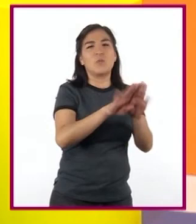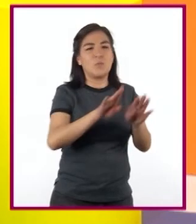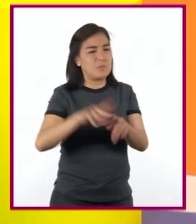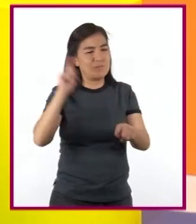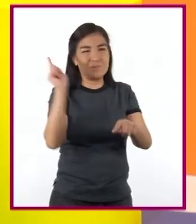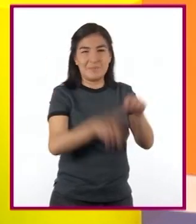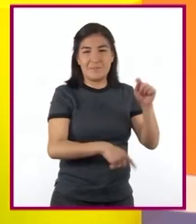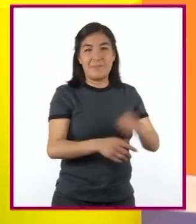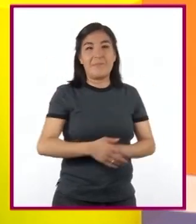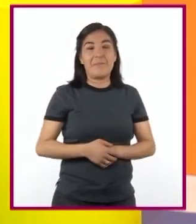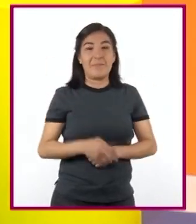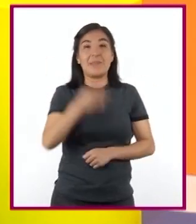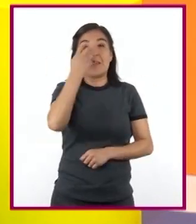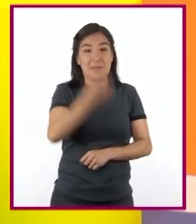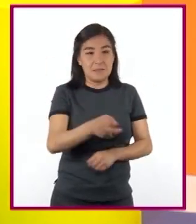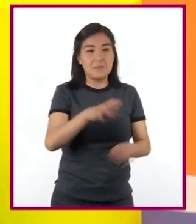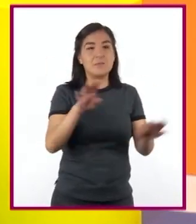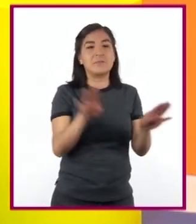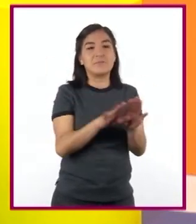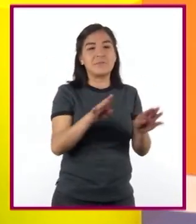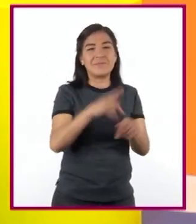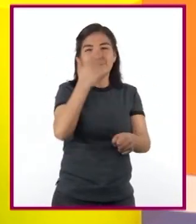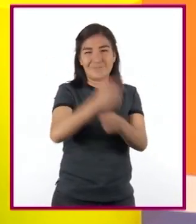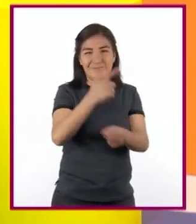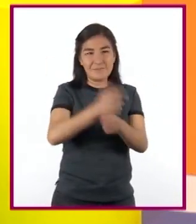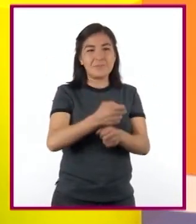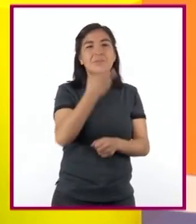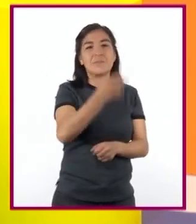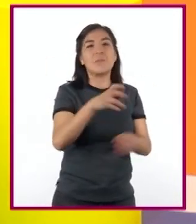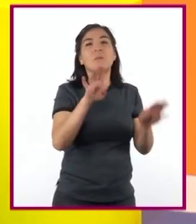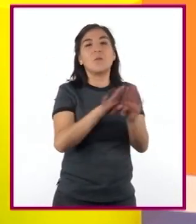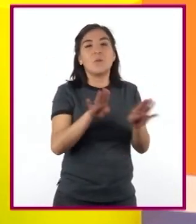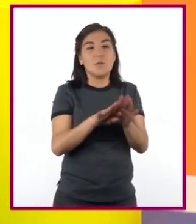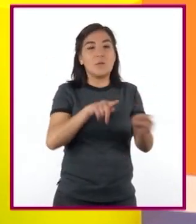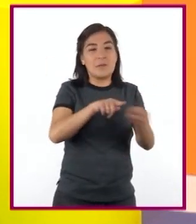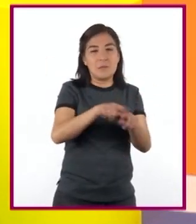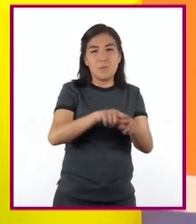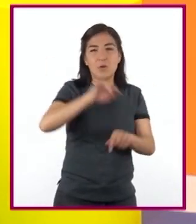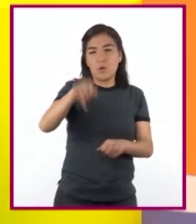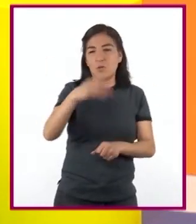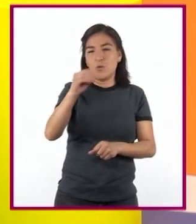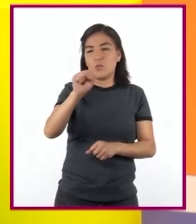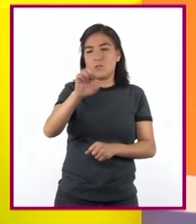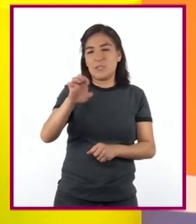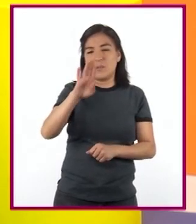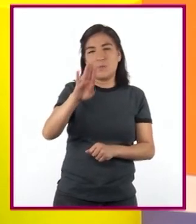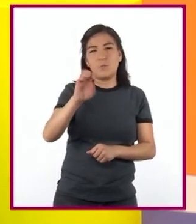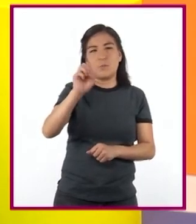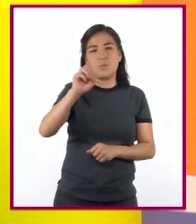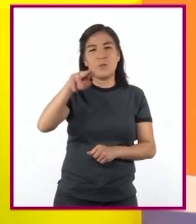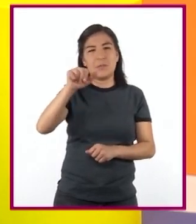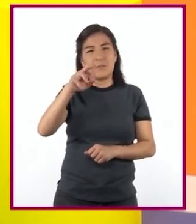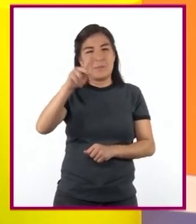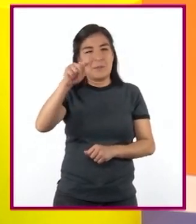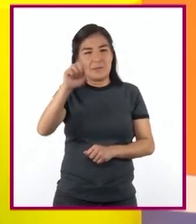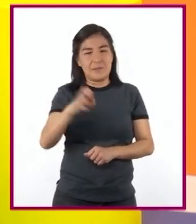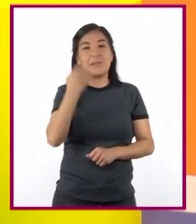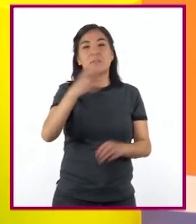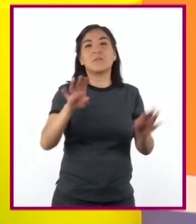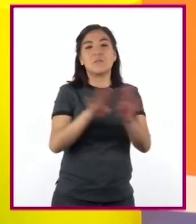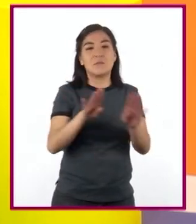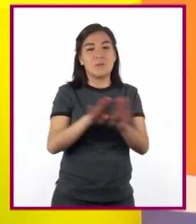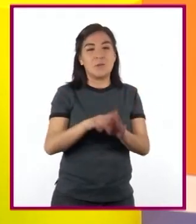Posteriormente, este entregó la corona al hermano de Napoleón, José Bonaparte. La noticia de